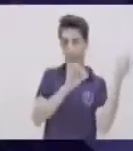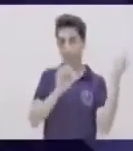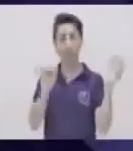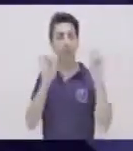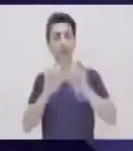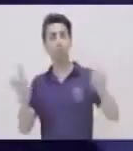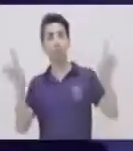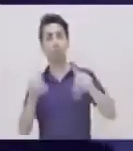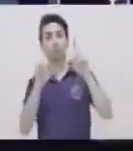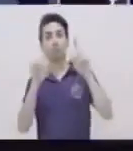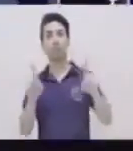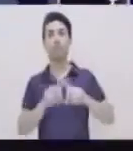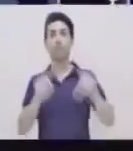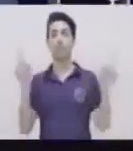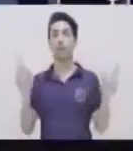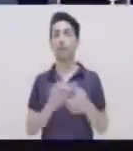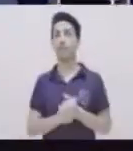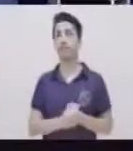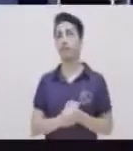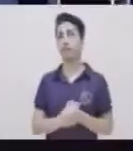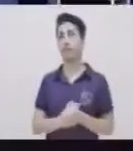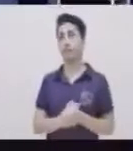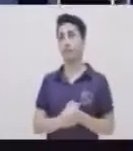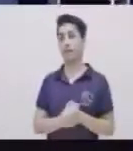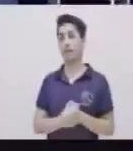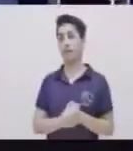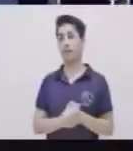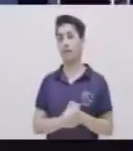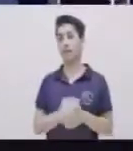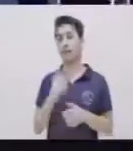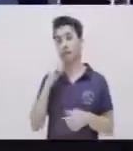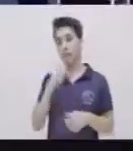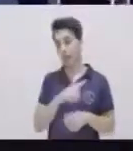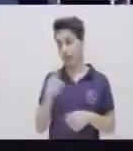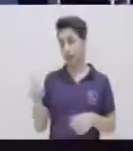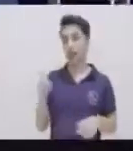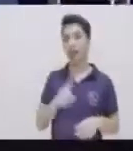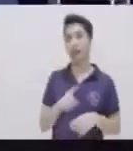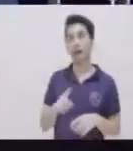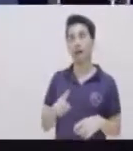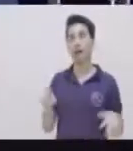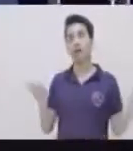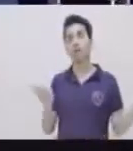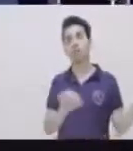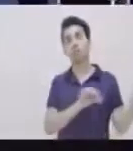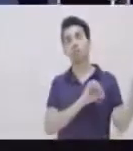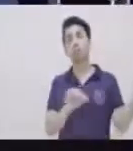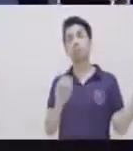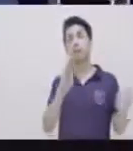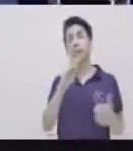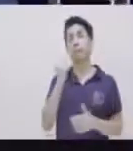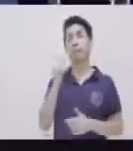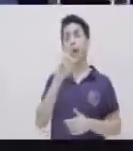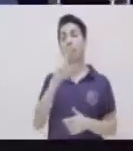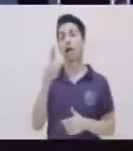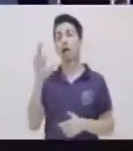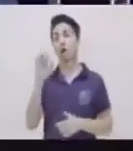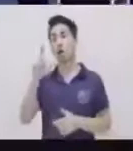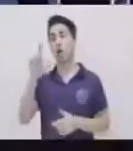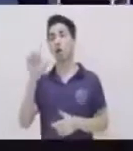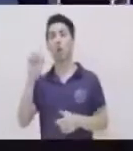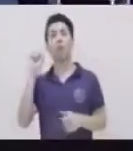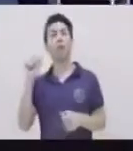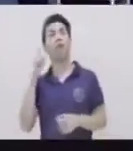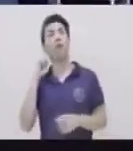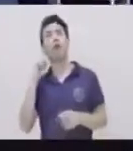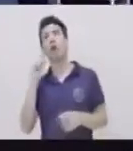Cambia el sonido, cambia la forma de tocar. Ahora, ¿por qué cambia o cómo cambia? Observemos la